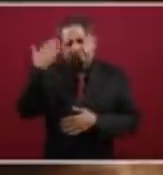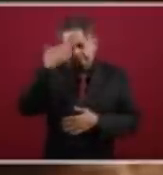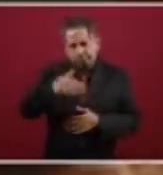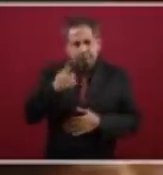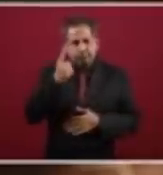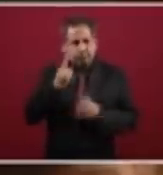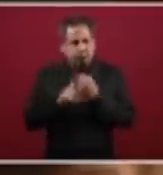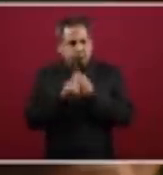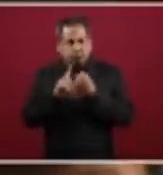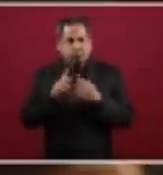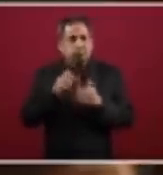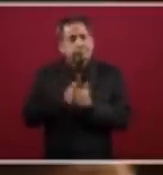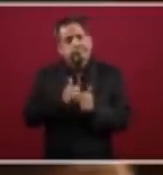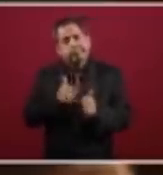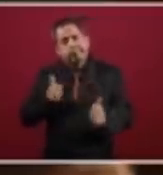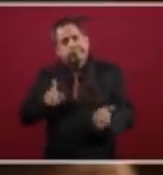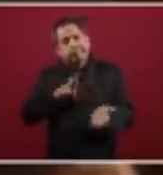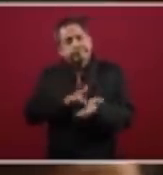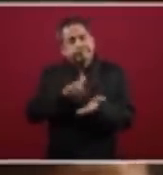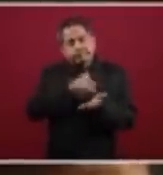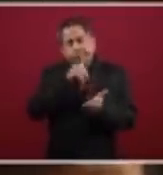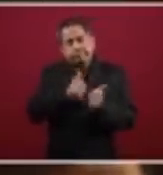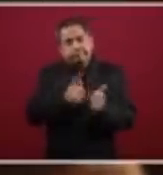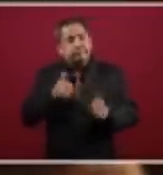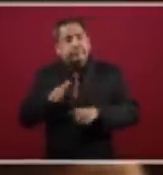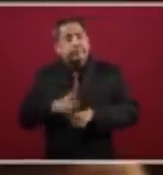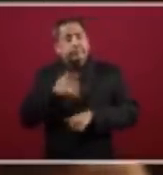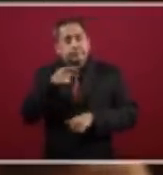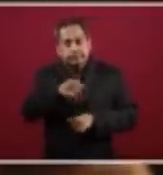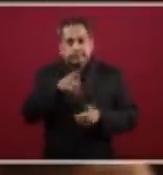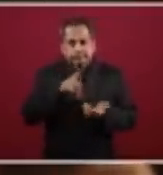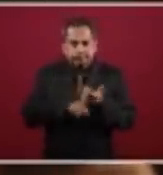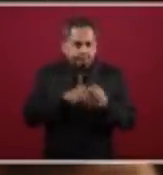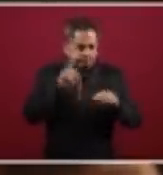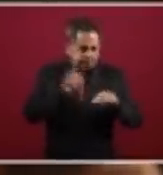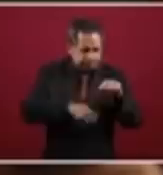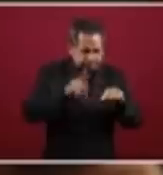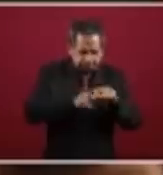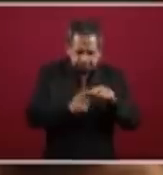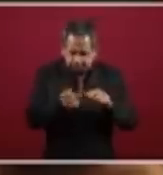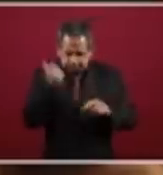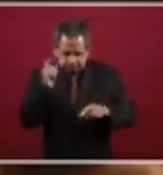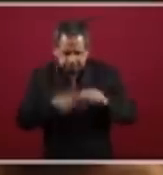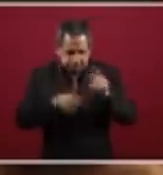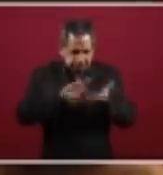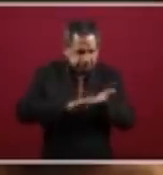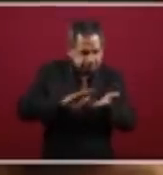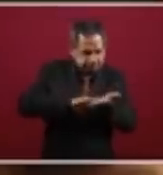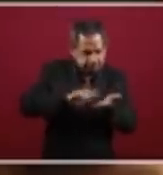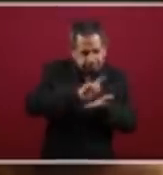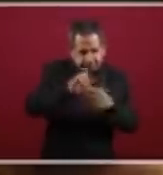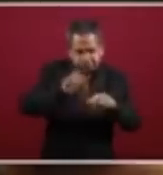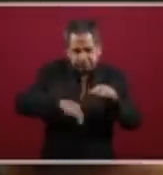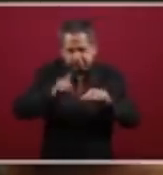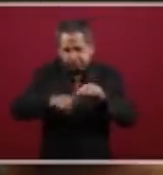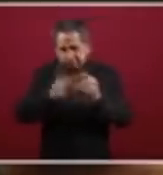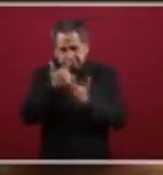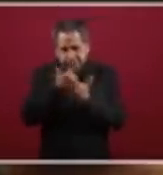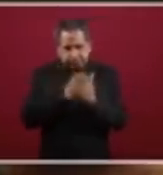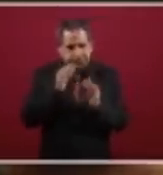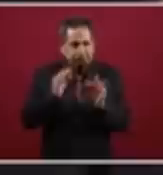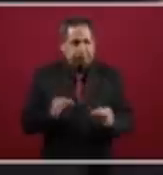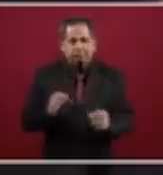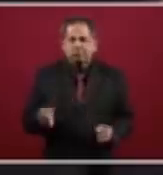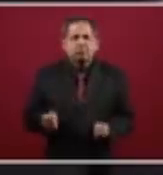causas por las que se han retrasado los apoyos ahora es precisamente porque se está purgando este padrón.